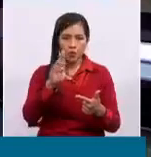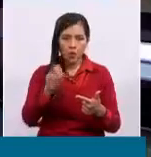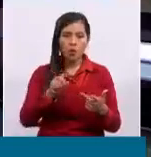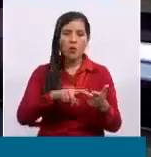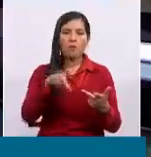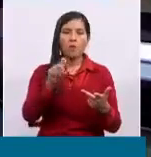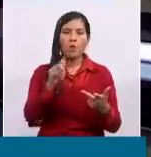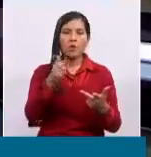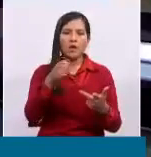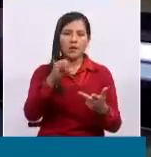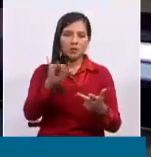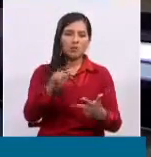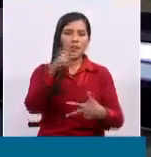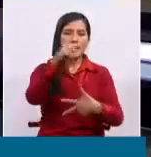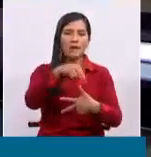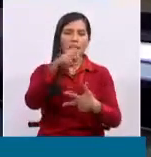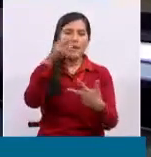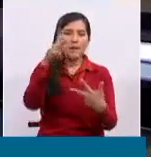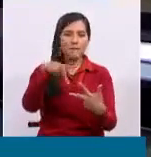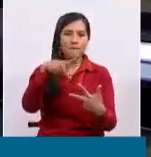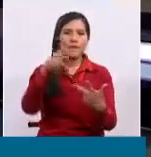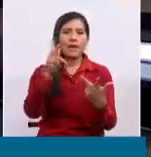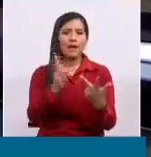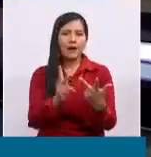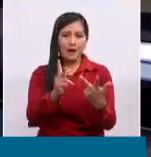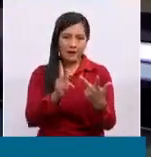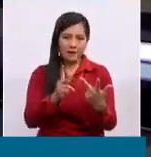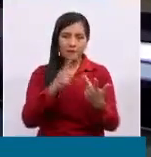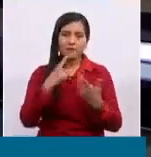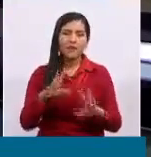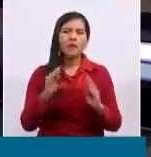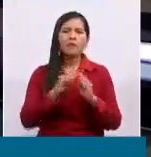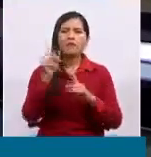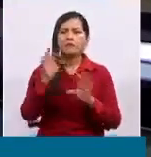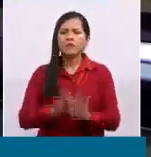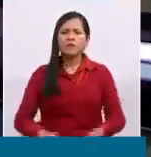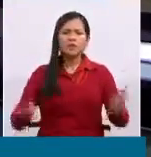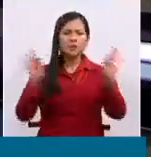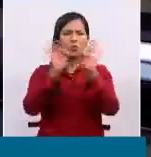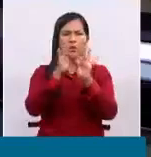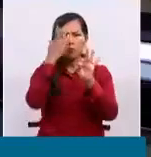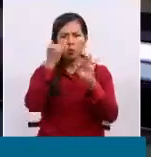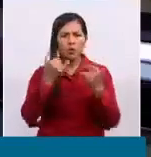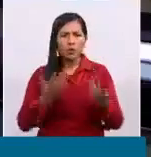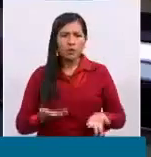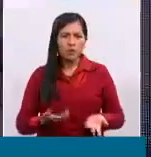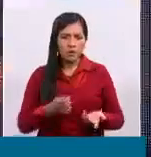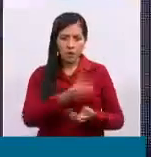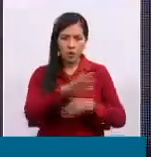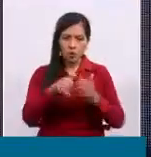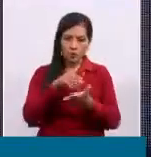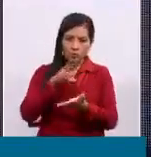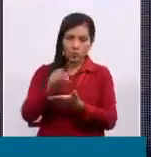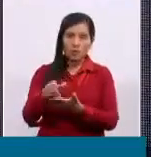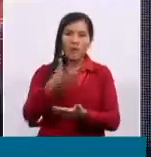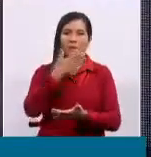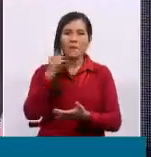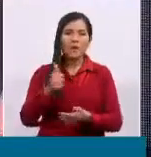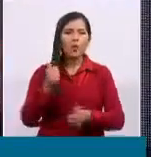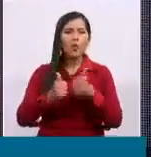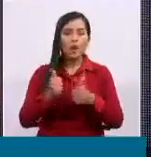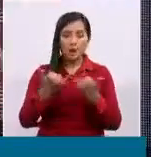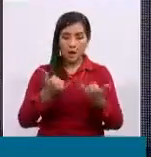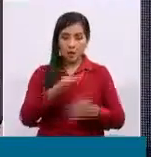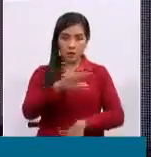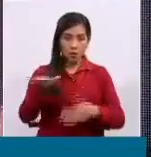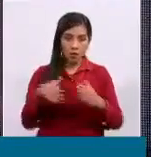Alejandro. ¿Por qué es tan importante una planta de estas características? ¿Qué va a permitir? Ahora estamos importando